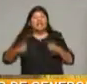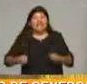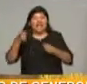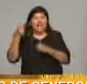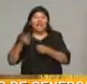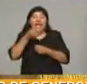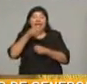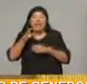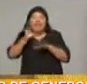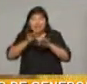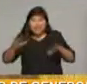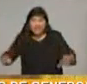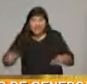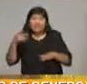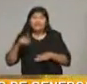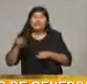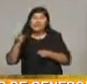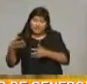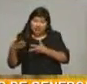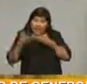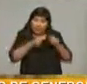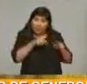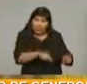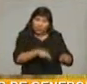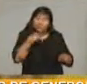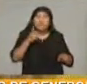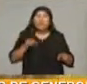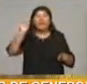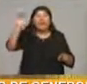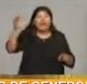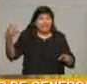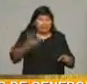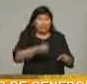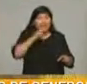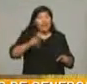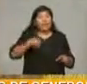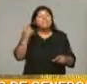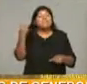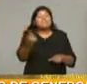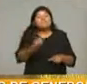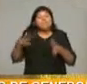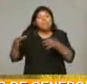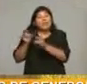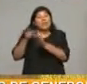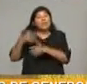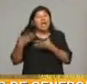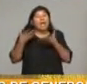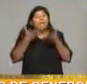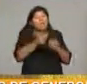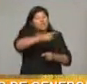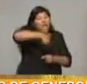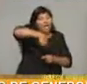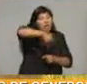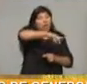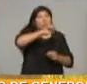adolescencia y familia pero el abordaje que hacemos nosotros es un abordaje integral por lo tanto